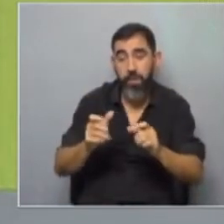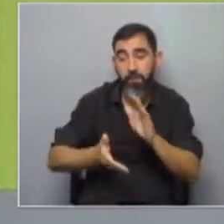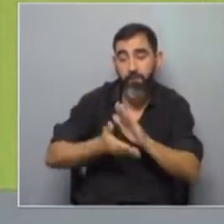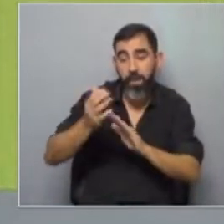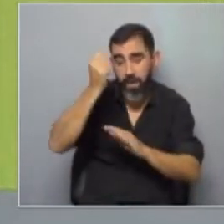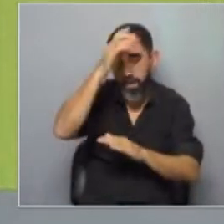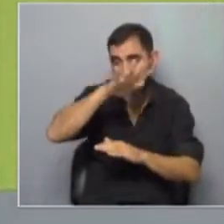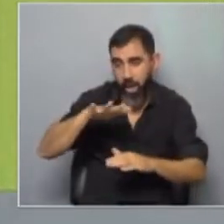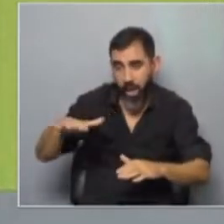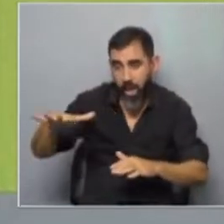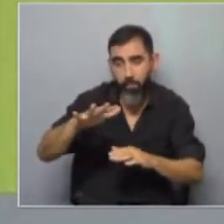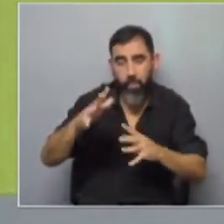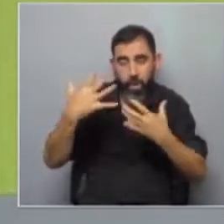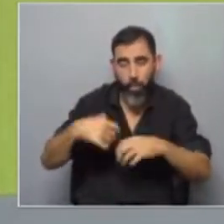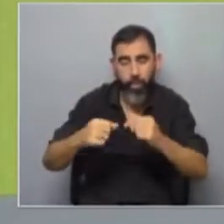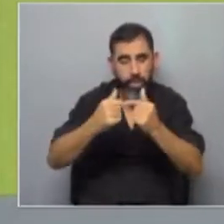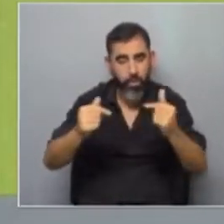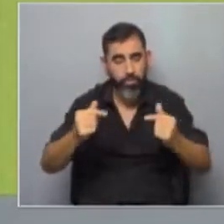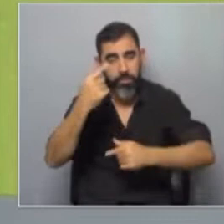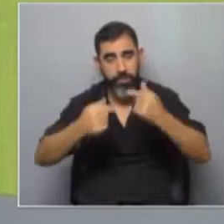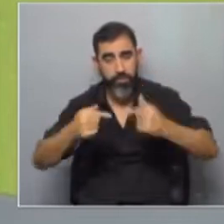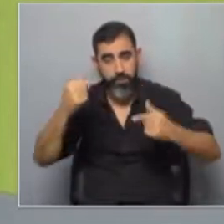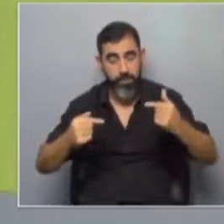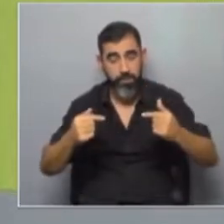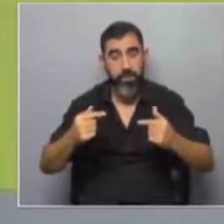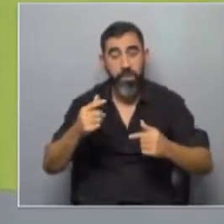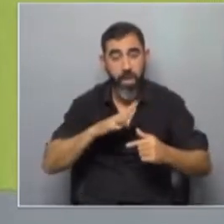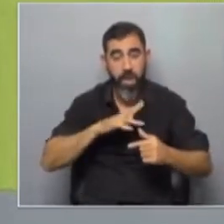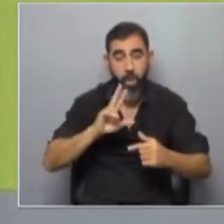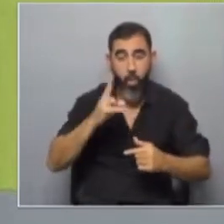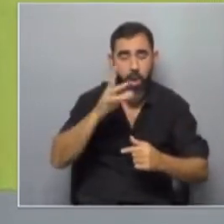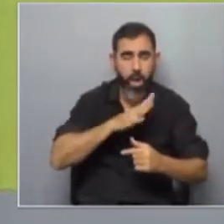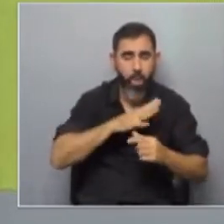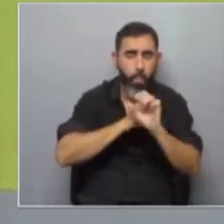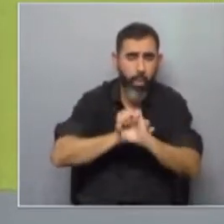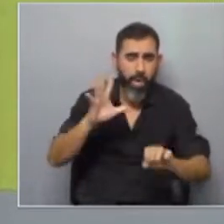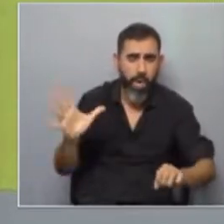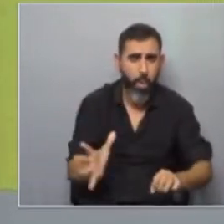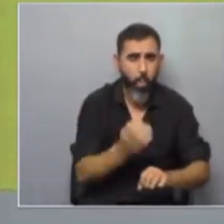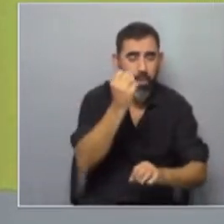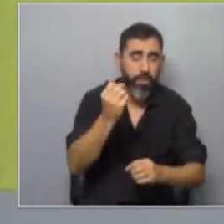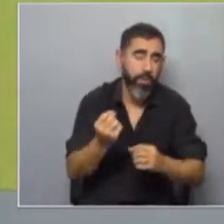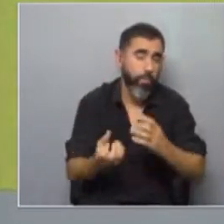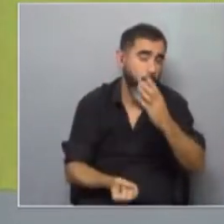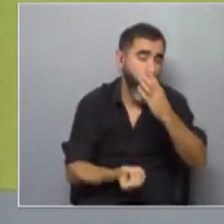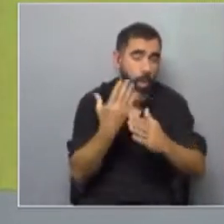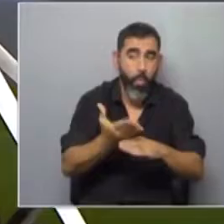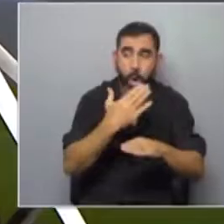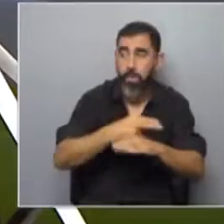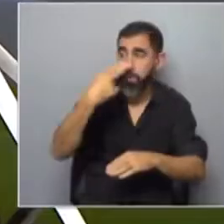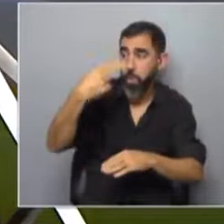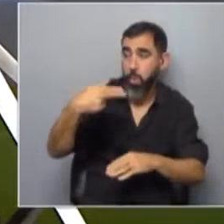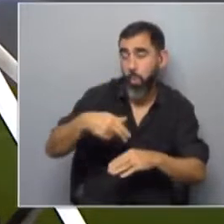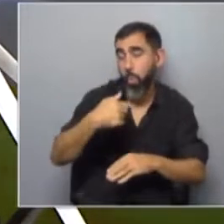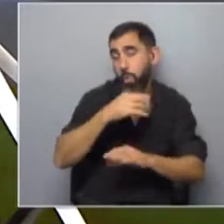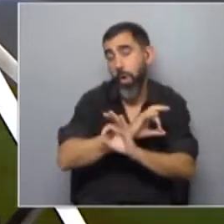como falta un poco de inversión en ciencia, los trabajos de zoología, de prospección de lugares, de ver qué especies están,